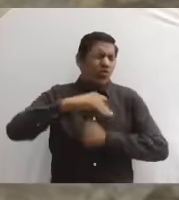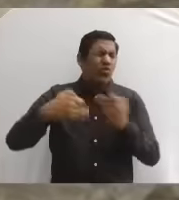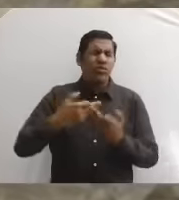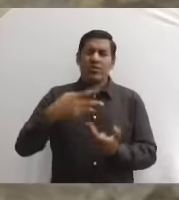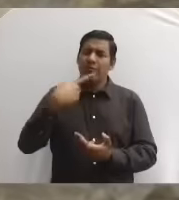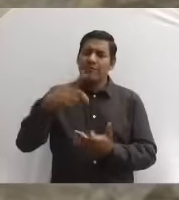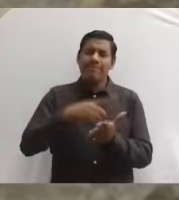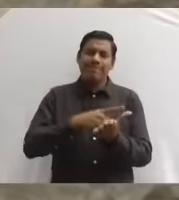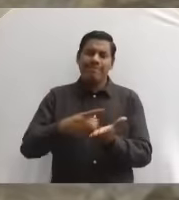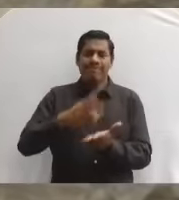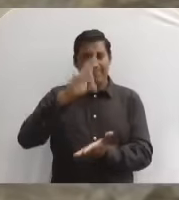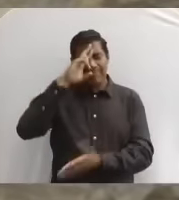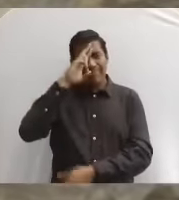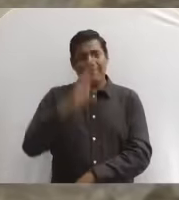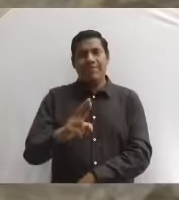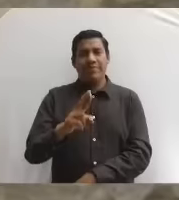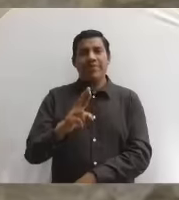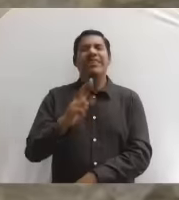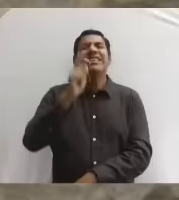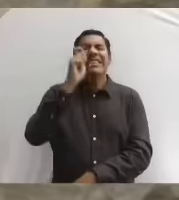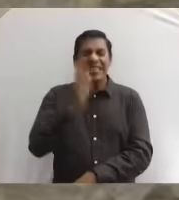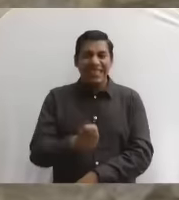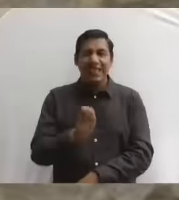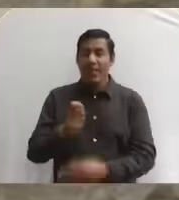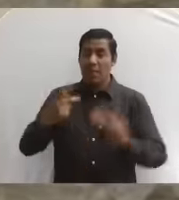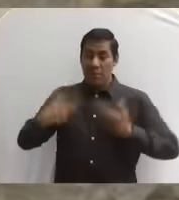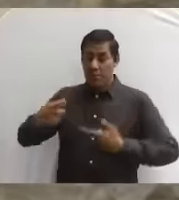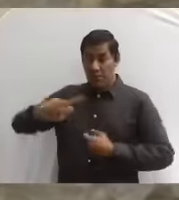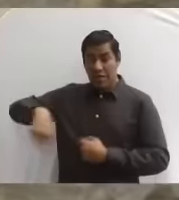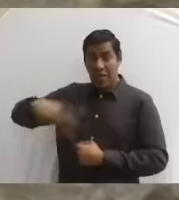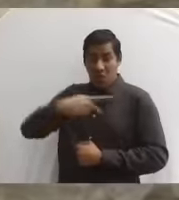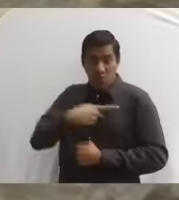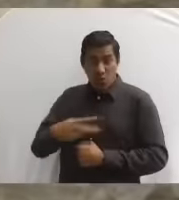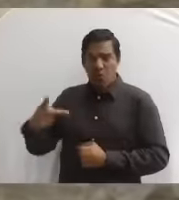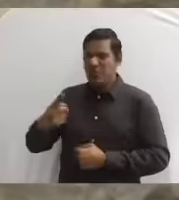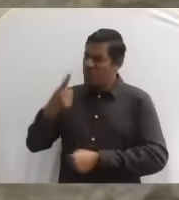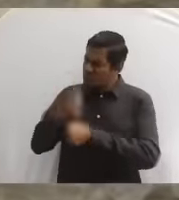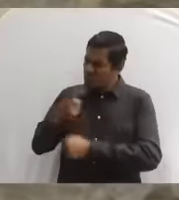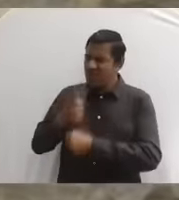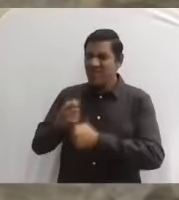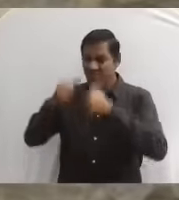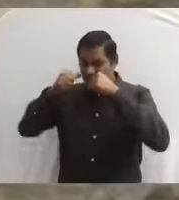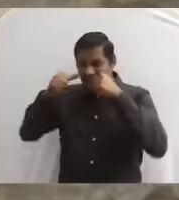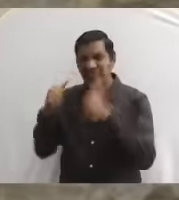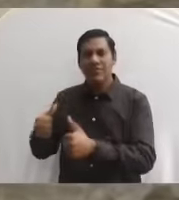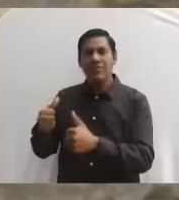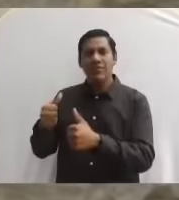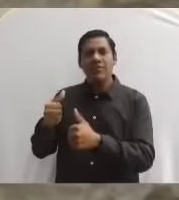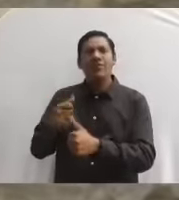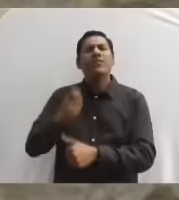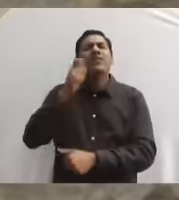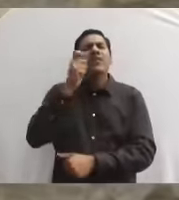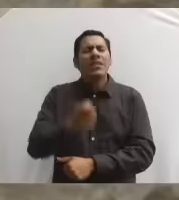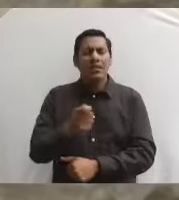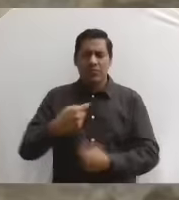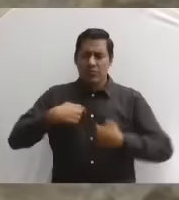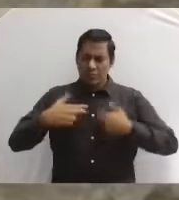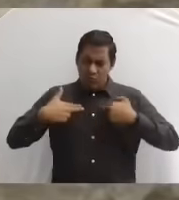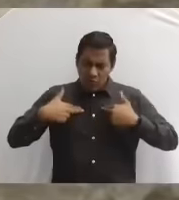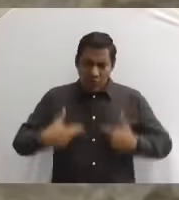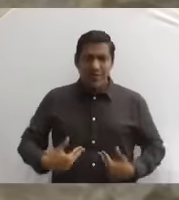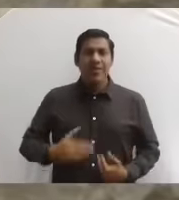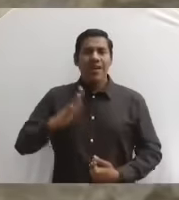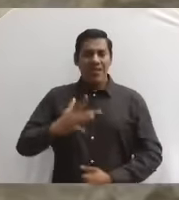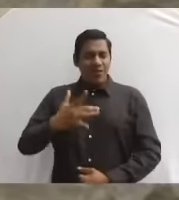de México. Por el bien de todos, primero los pobres, quiere decir que somos humanistas, que tenemos